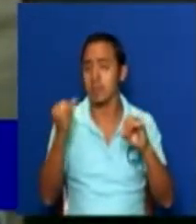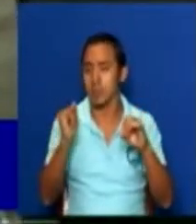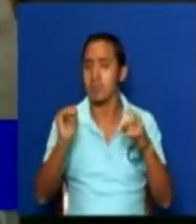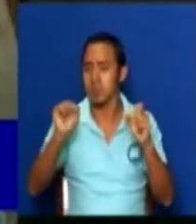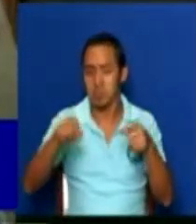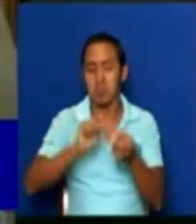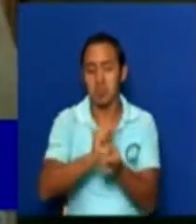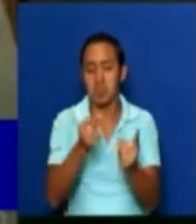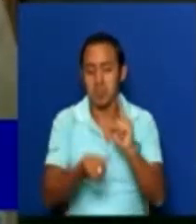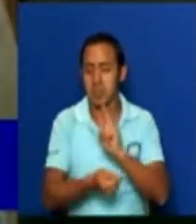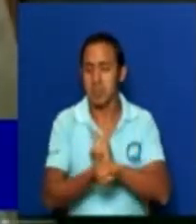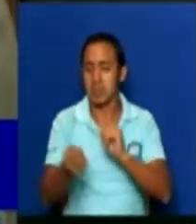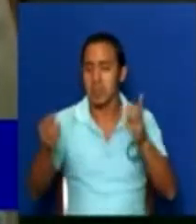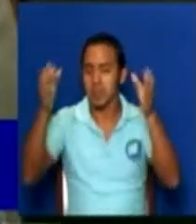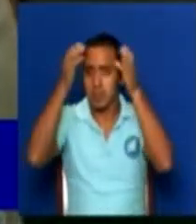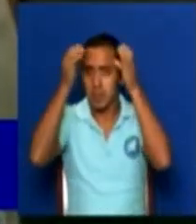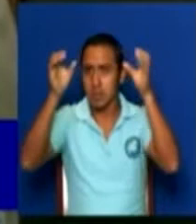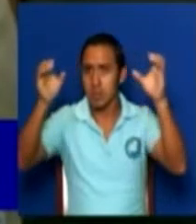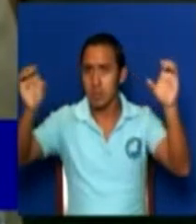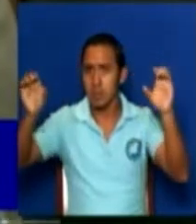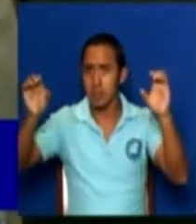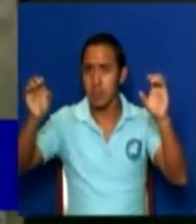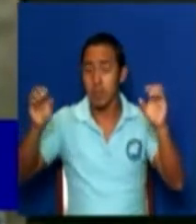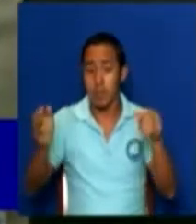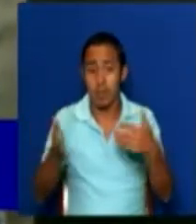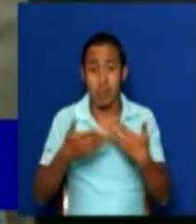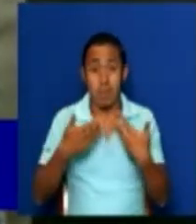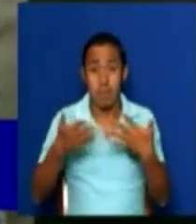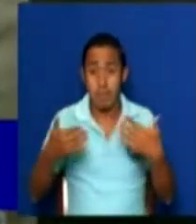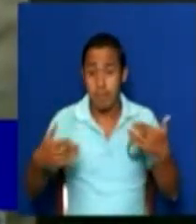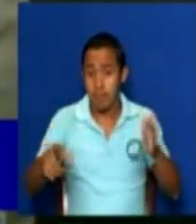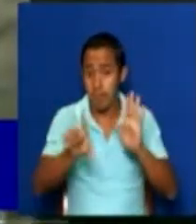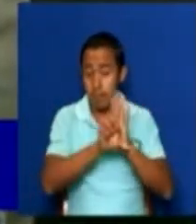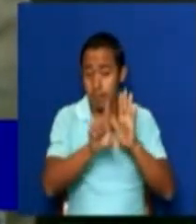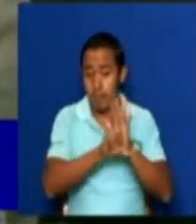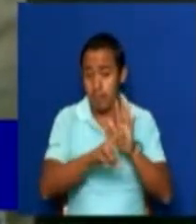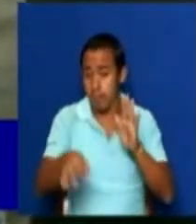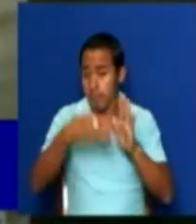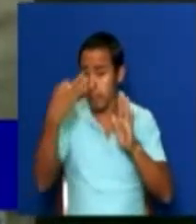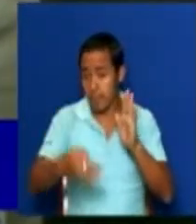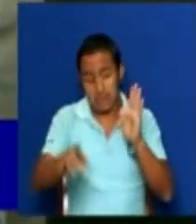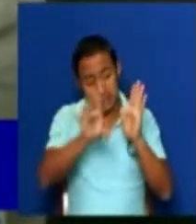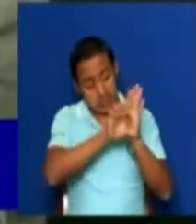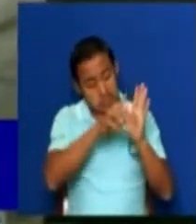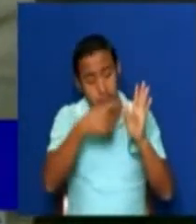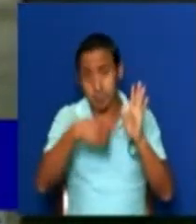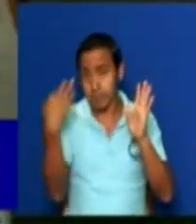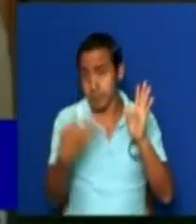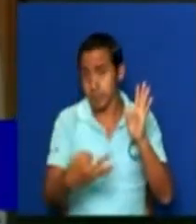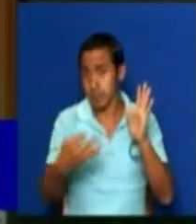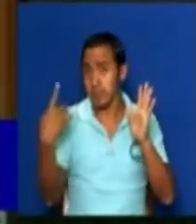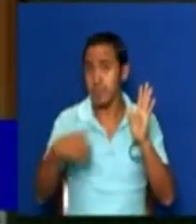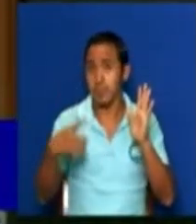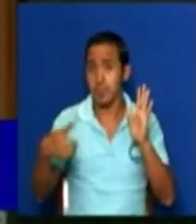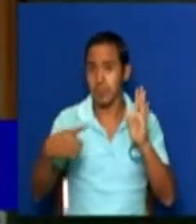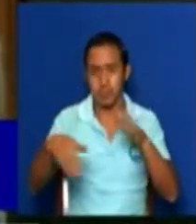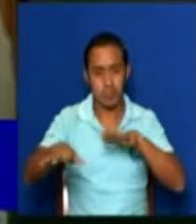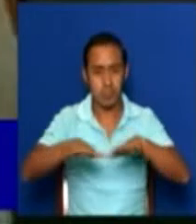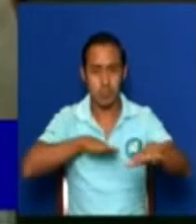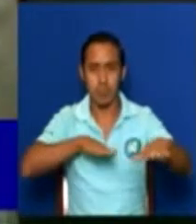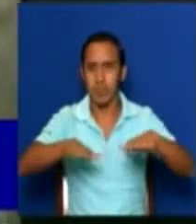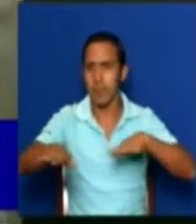cambios culturales. Si no tuviésemos estas leyes garantistas de derechos, no podríamos hacer